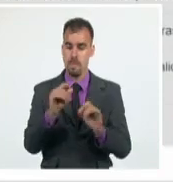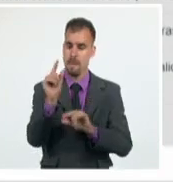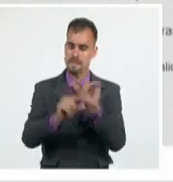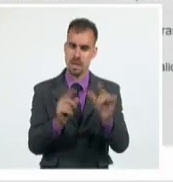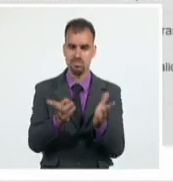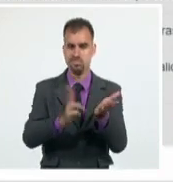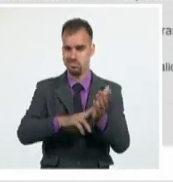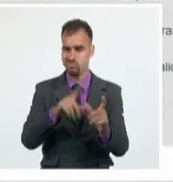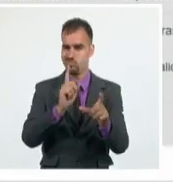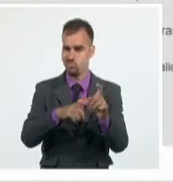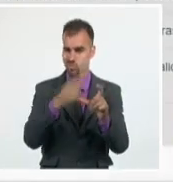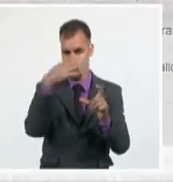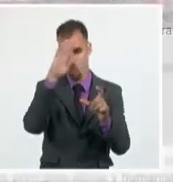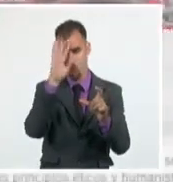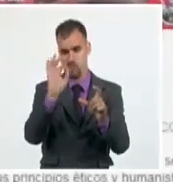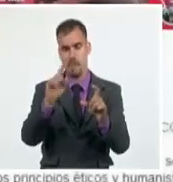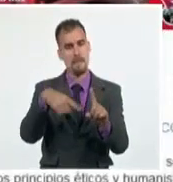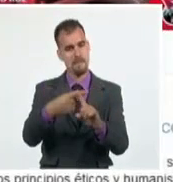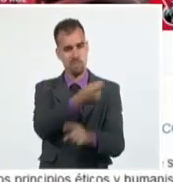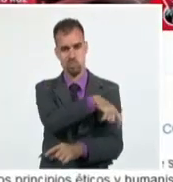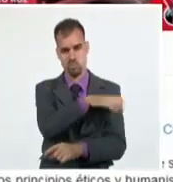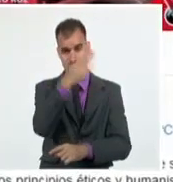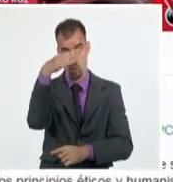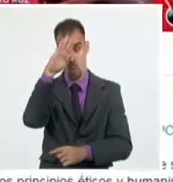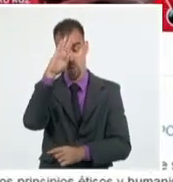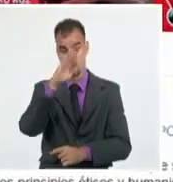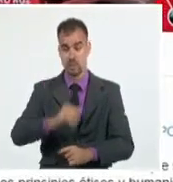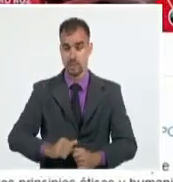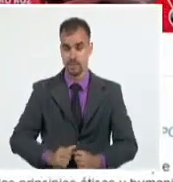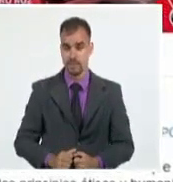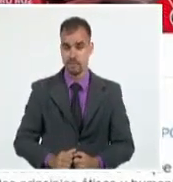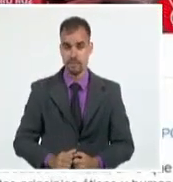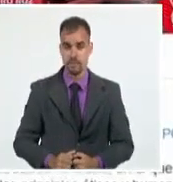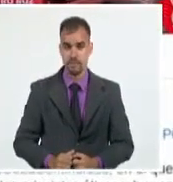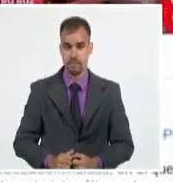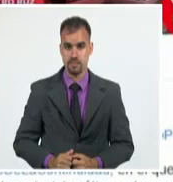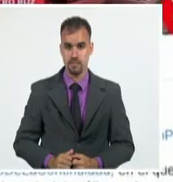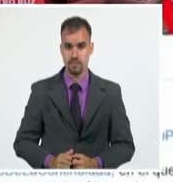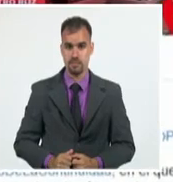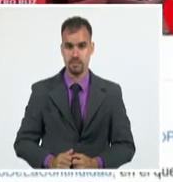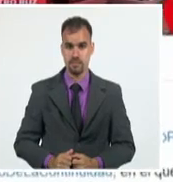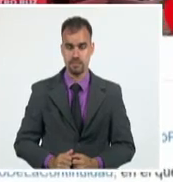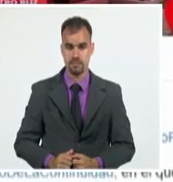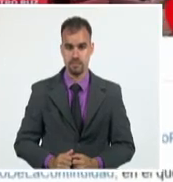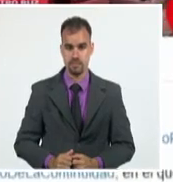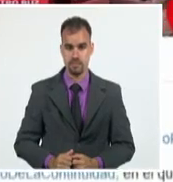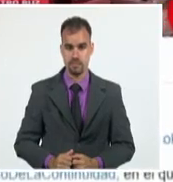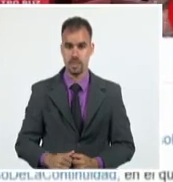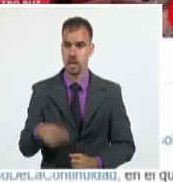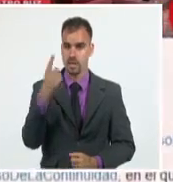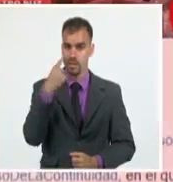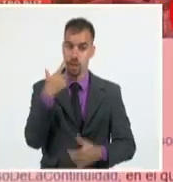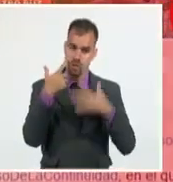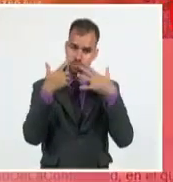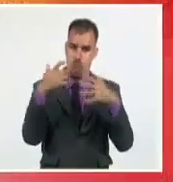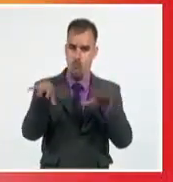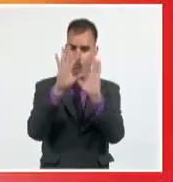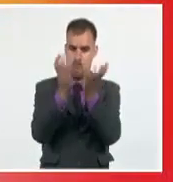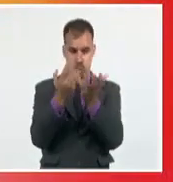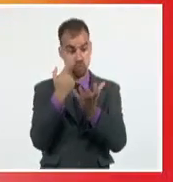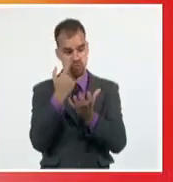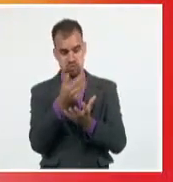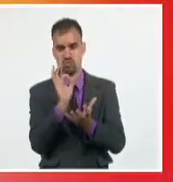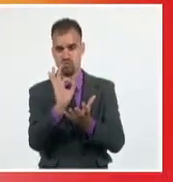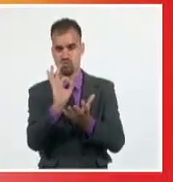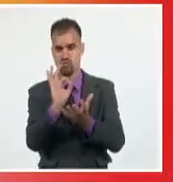cubanos y para el valiente pueblo de Cuba, pero también ha despertado gran interés en las fuerzas progresistas del planeta. A su vez, el